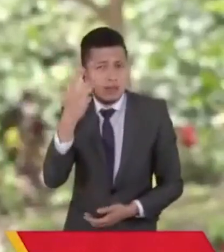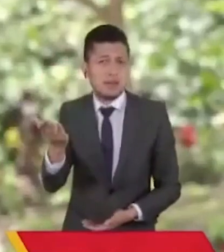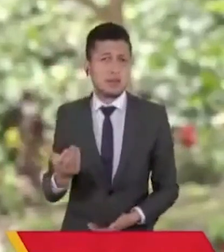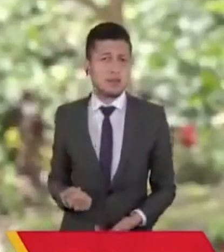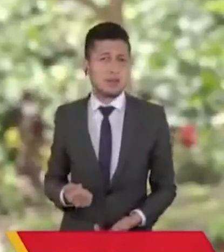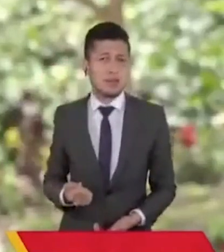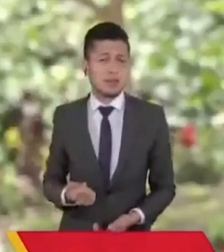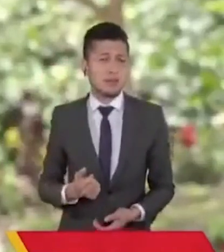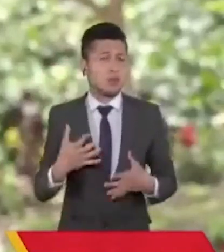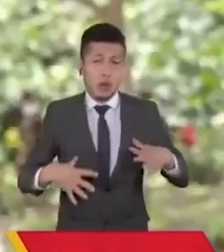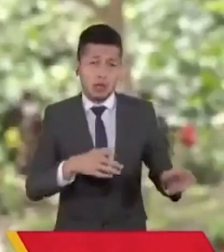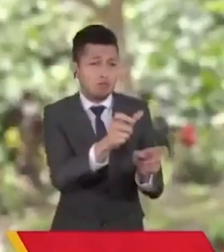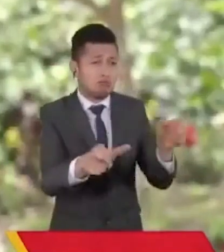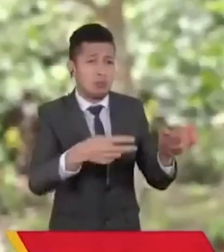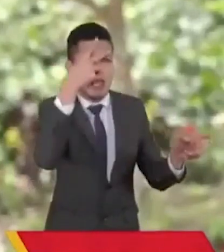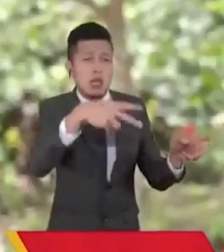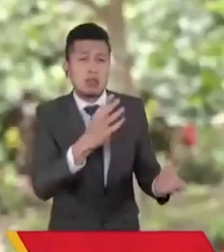Podrían ser los hijos de cualquiera.